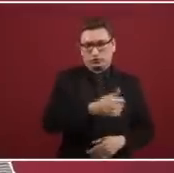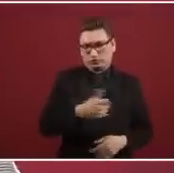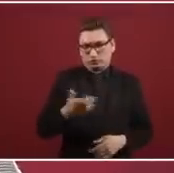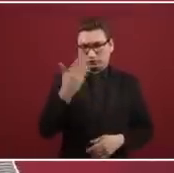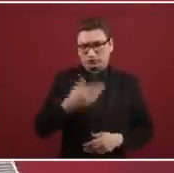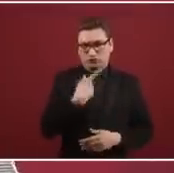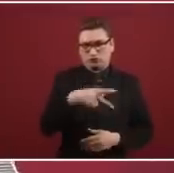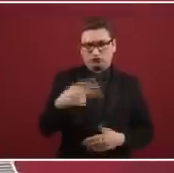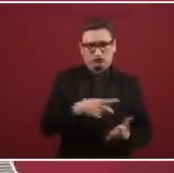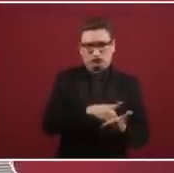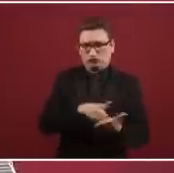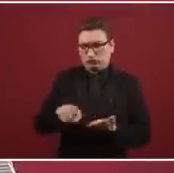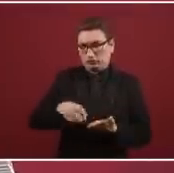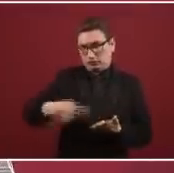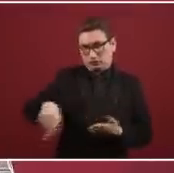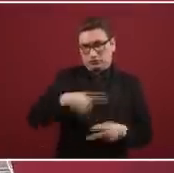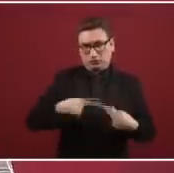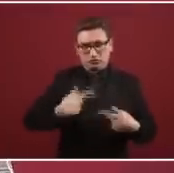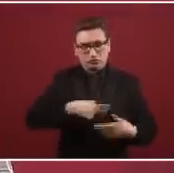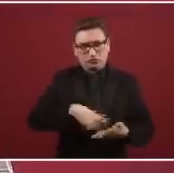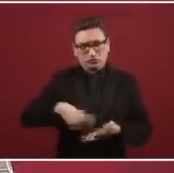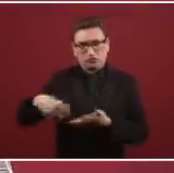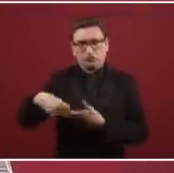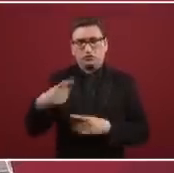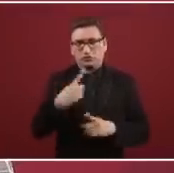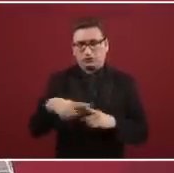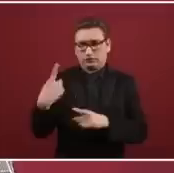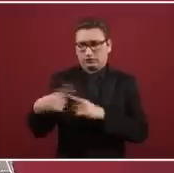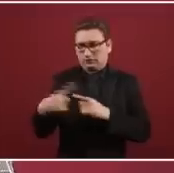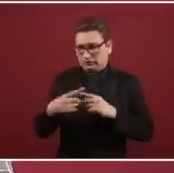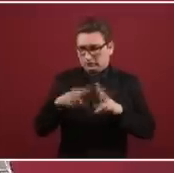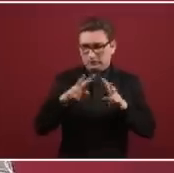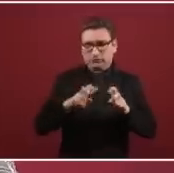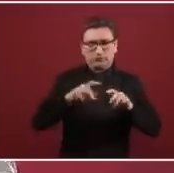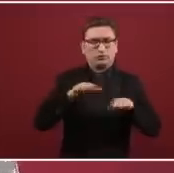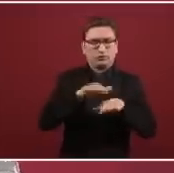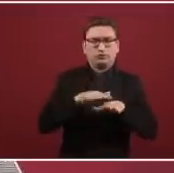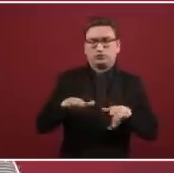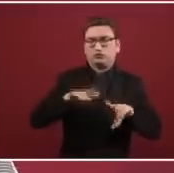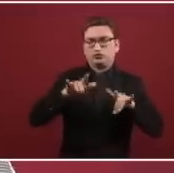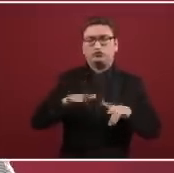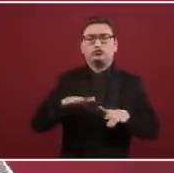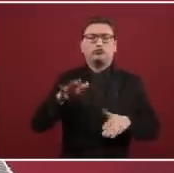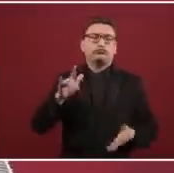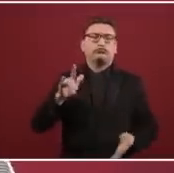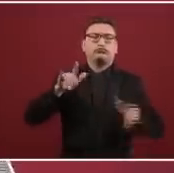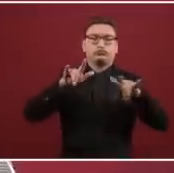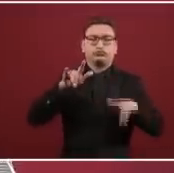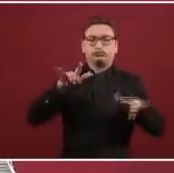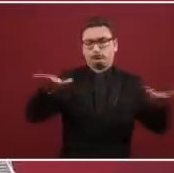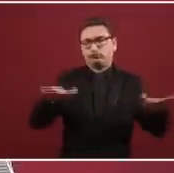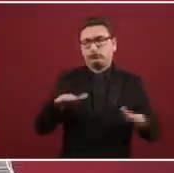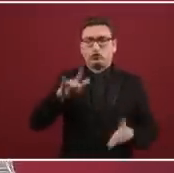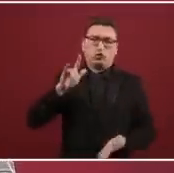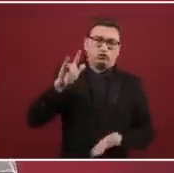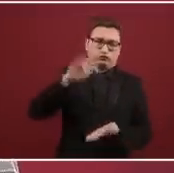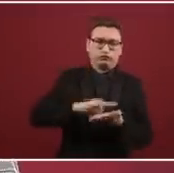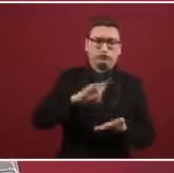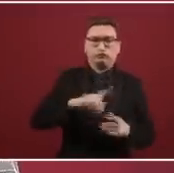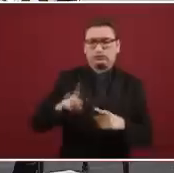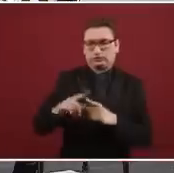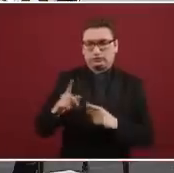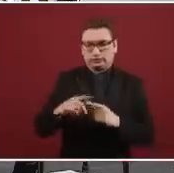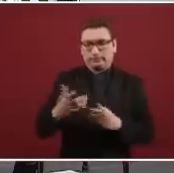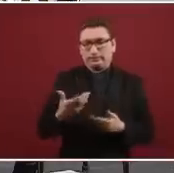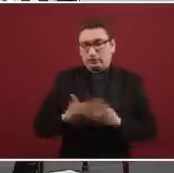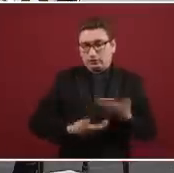tienen los consumidores en la aviación comercial, en la aviación civil, y estas reformas que son muy de fondo las estaremos